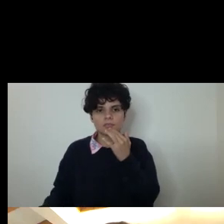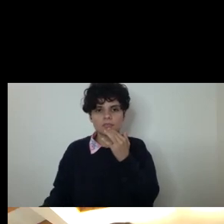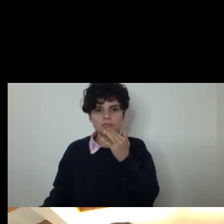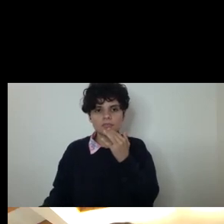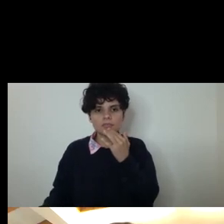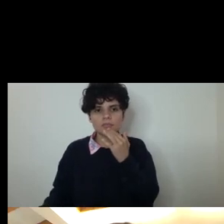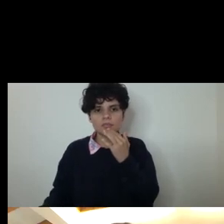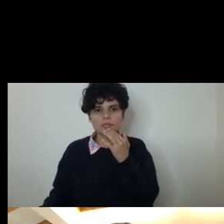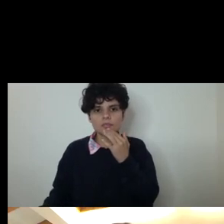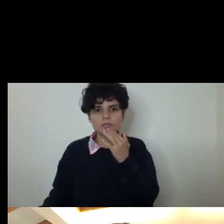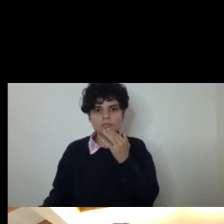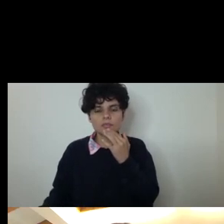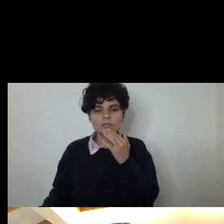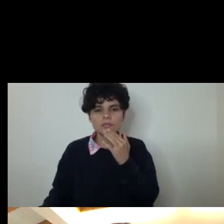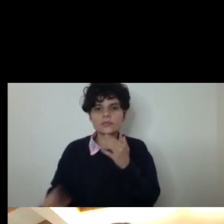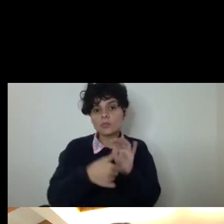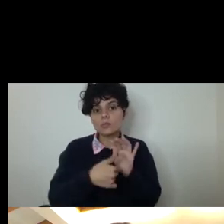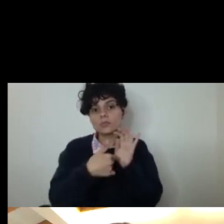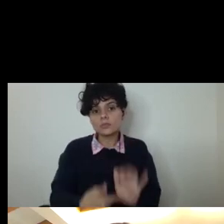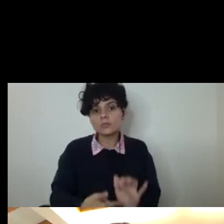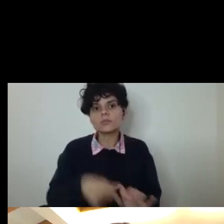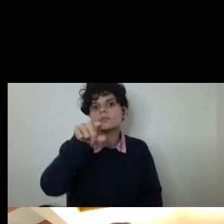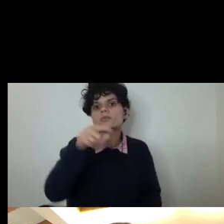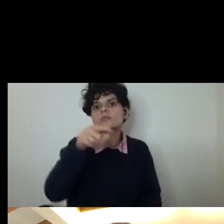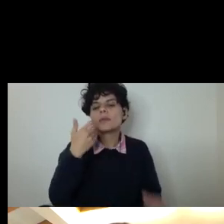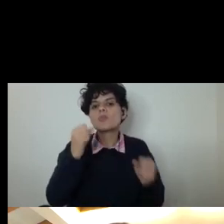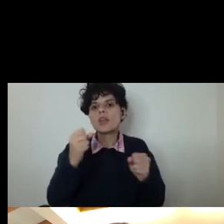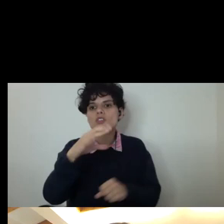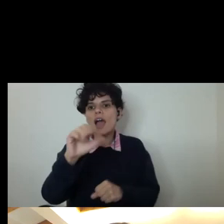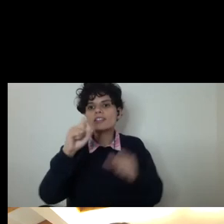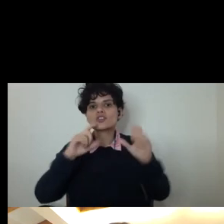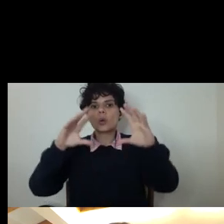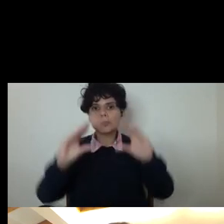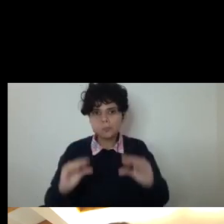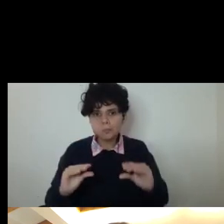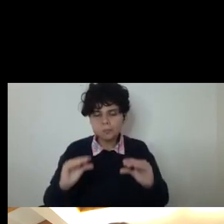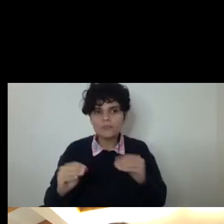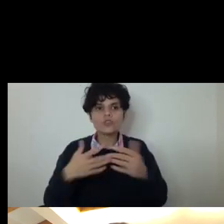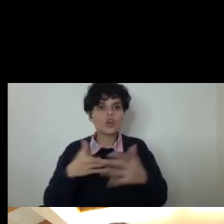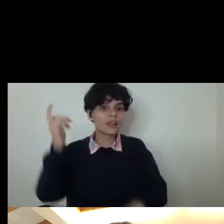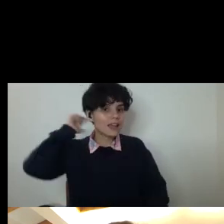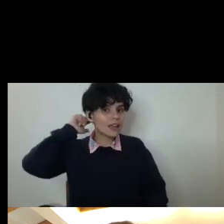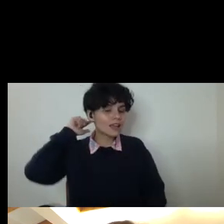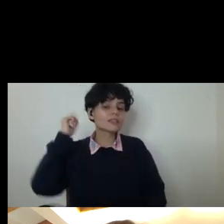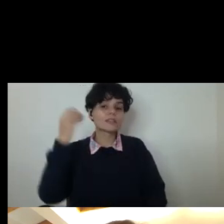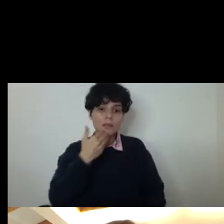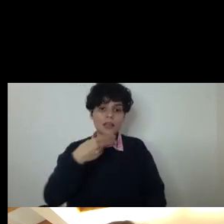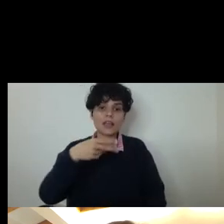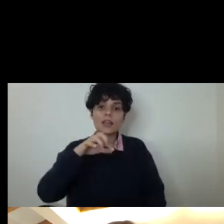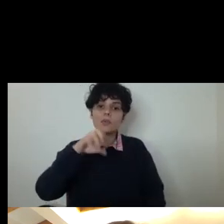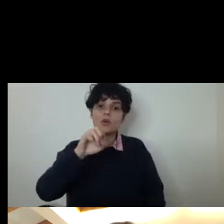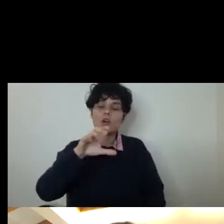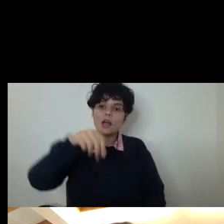cómo baja con otra maniobra, inyectamos intrahipocampo en la región CA1 un